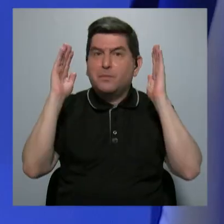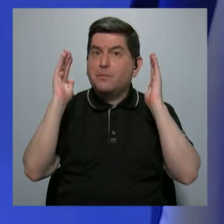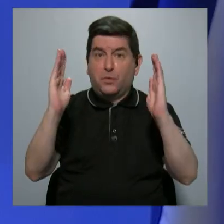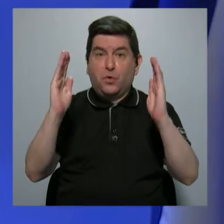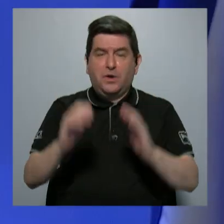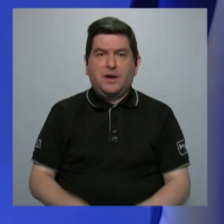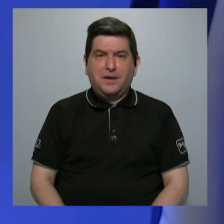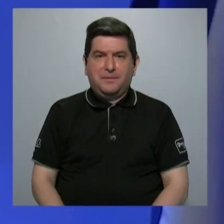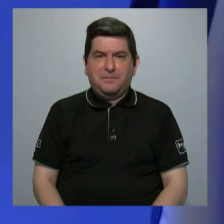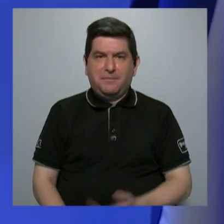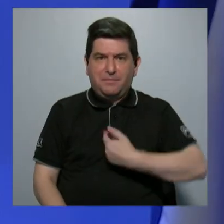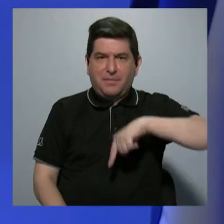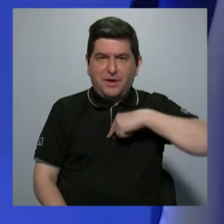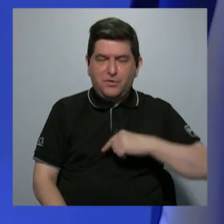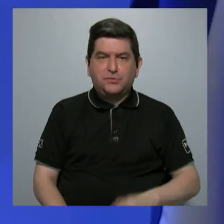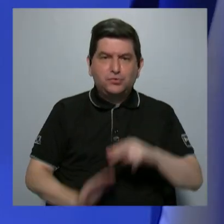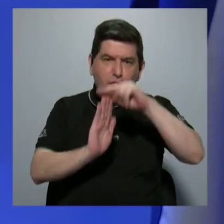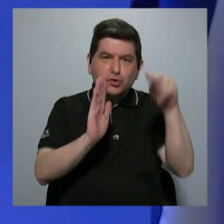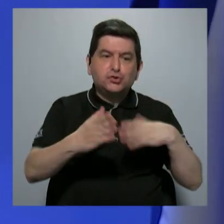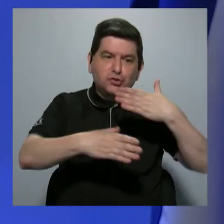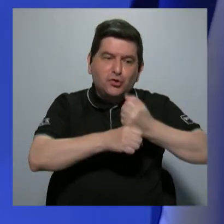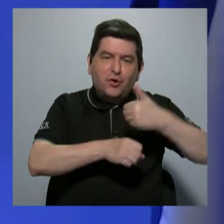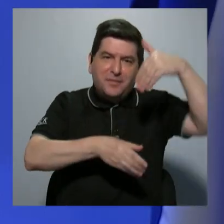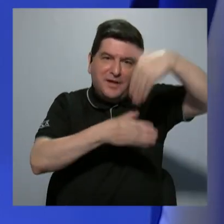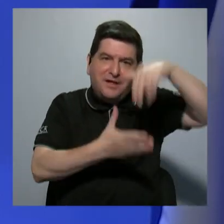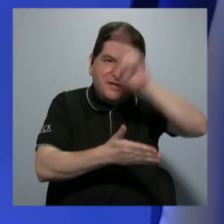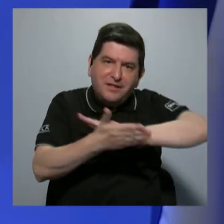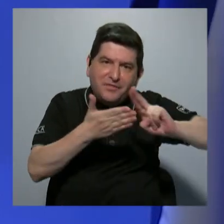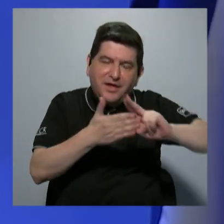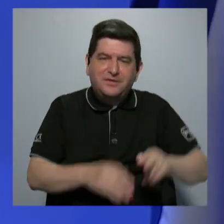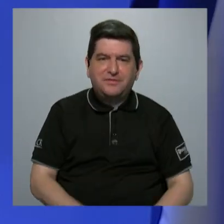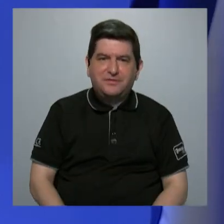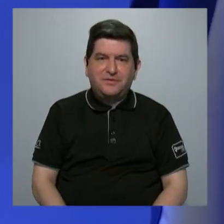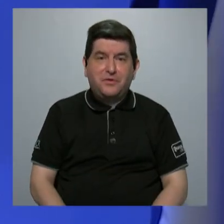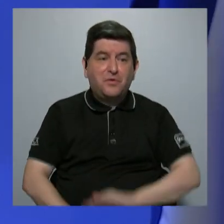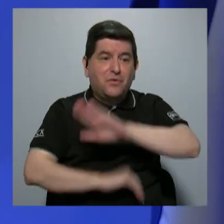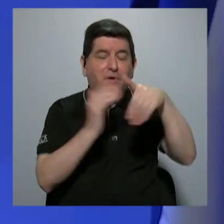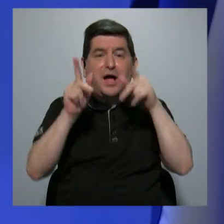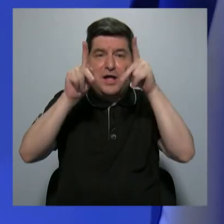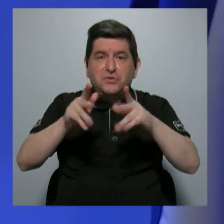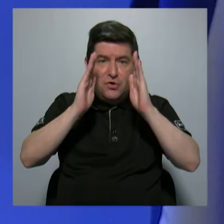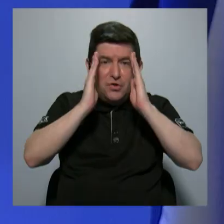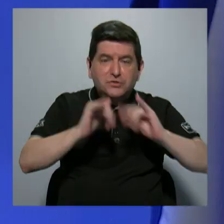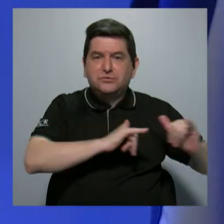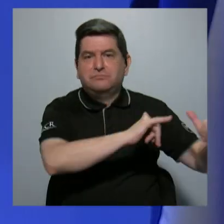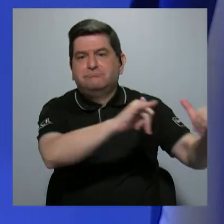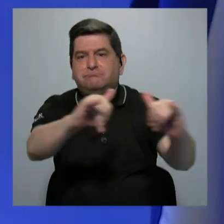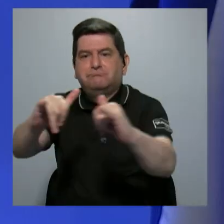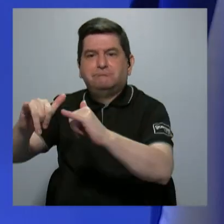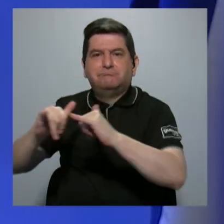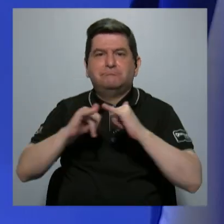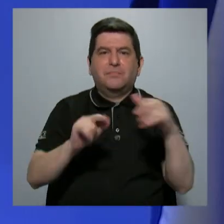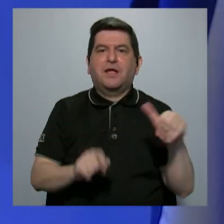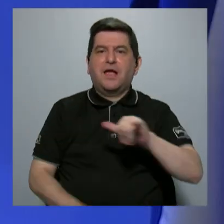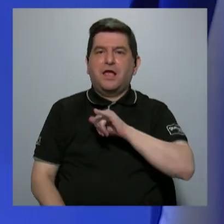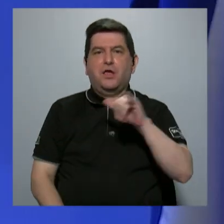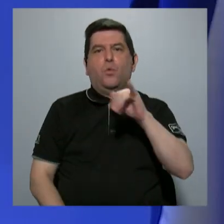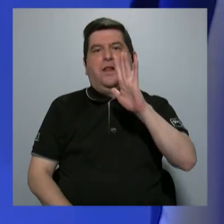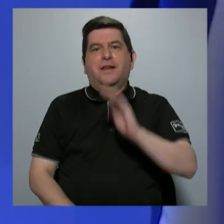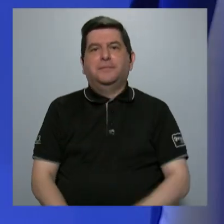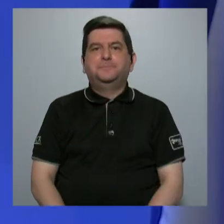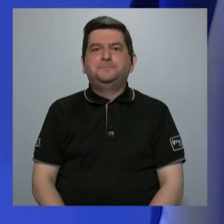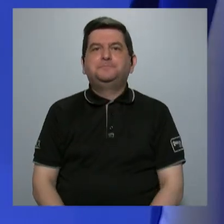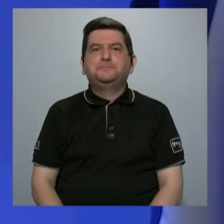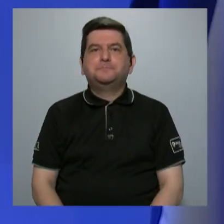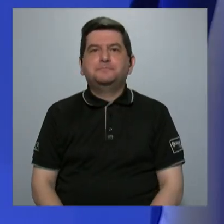cómo producimos y creamos normativa en la universidad al tratar a todas las personas como si sus circunstancias fueran las